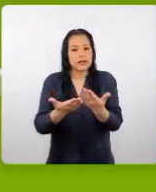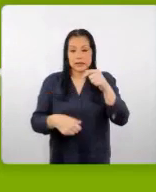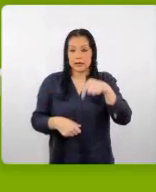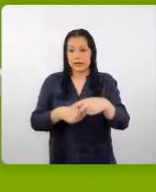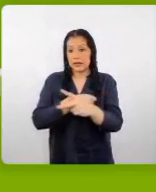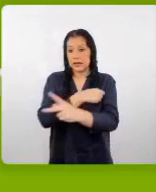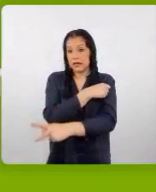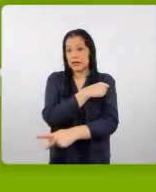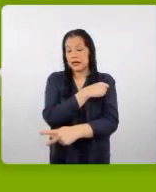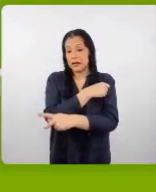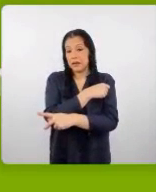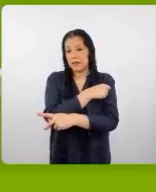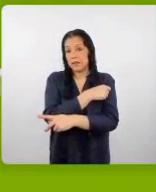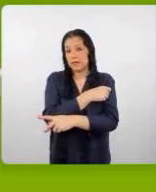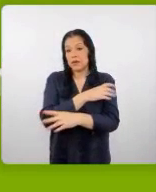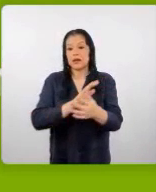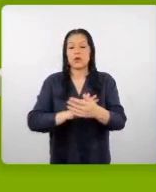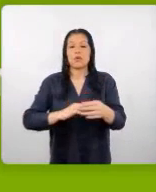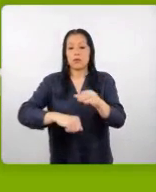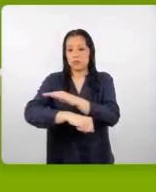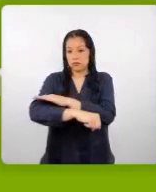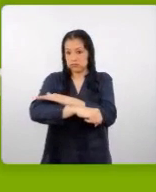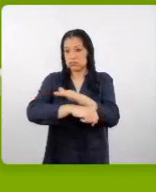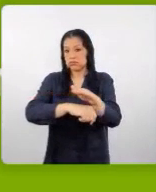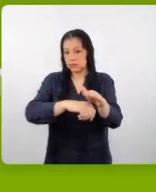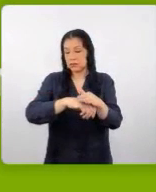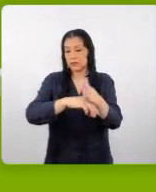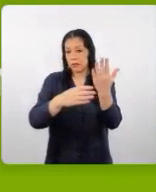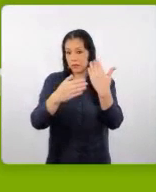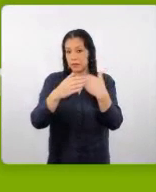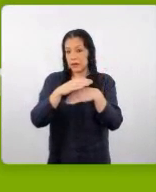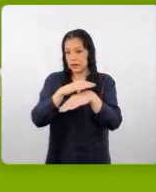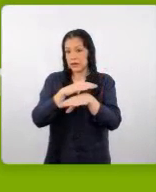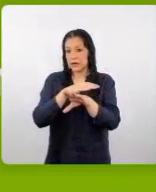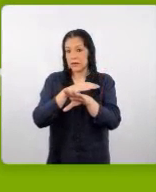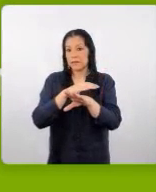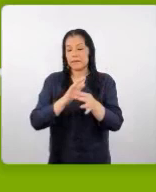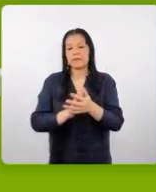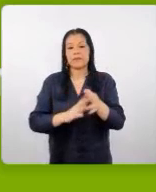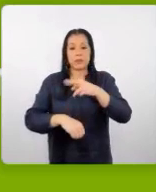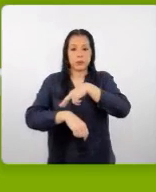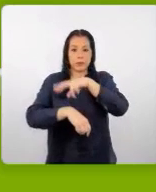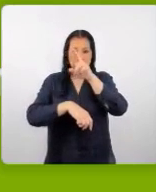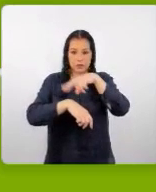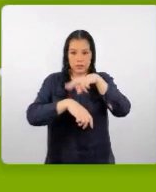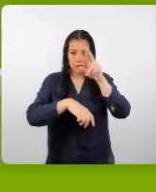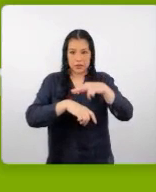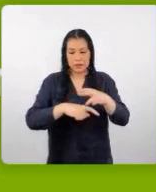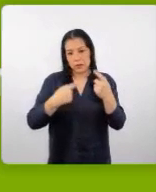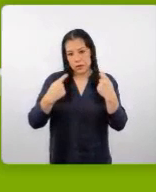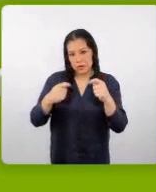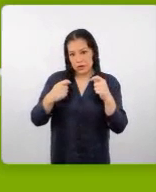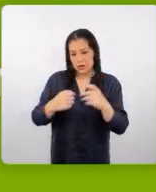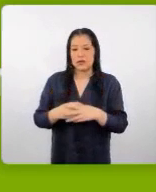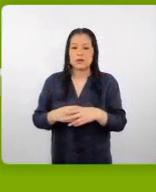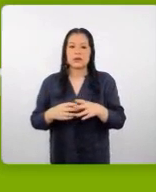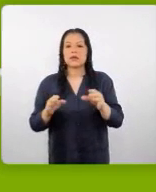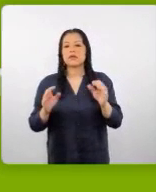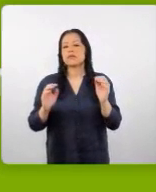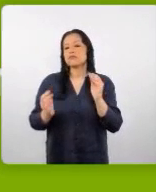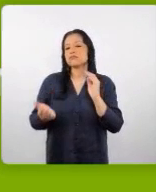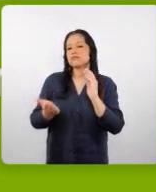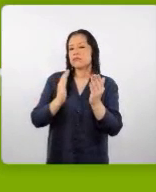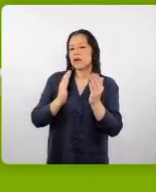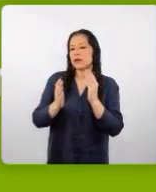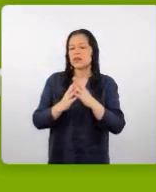como plataforma para ingreso a la región? Estamos tratando de hacer un símil también de lo que